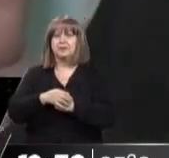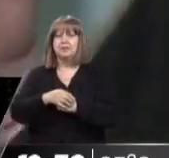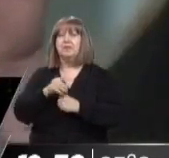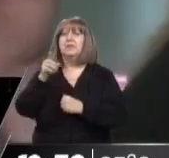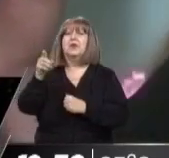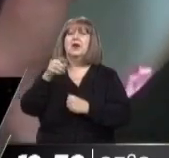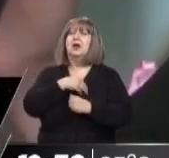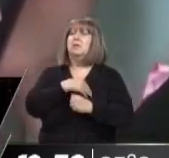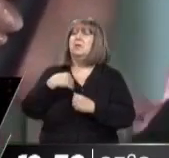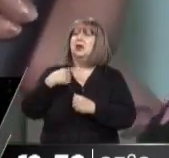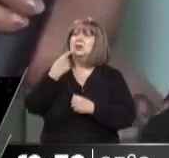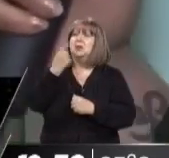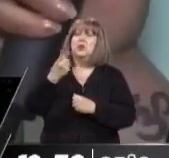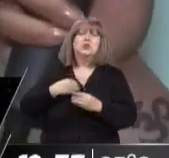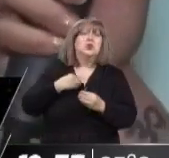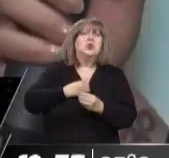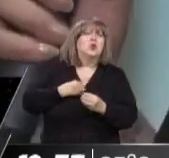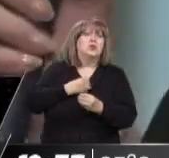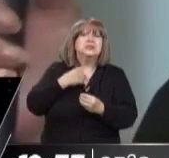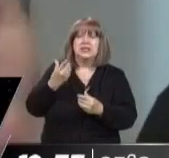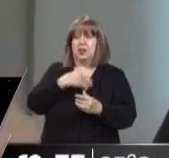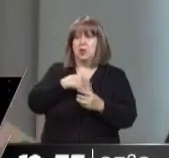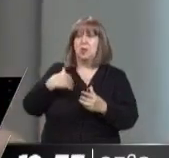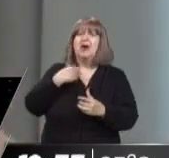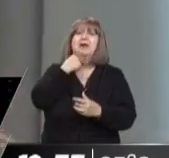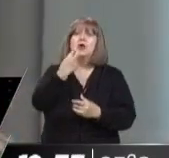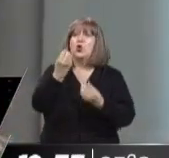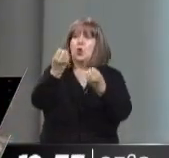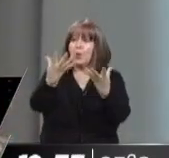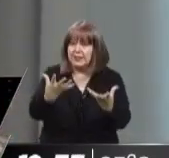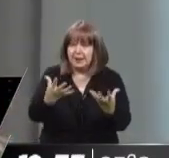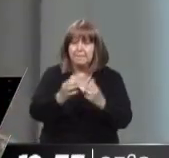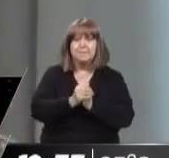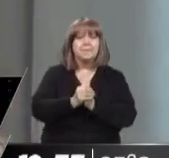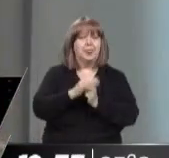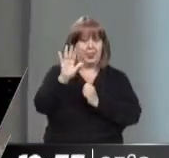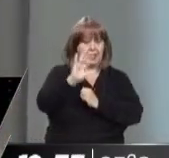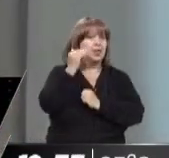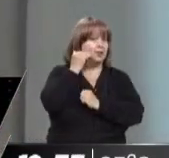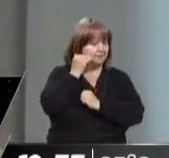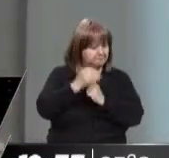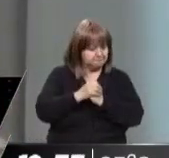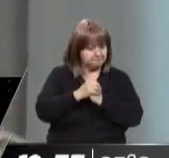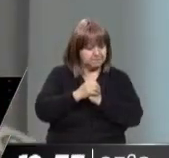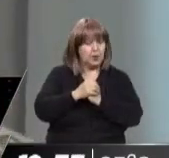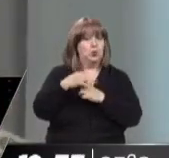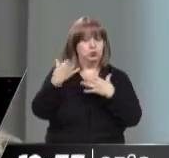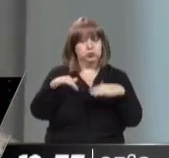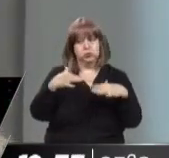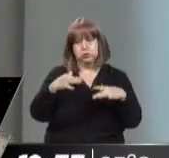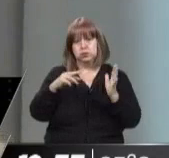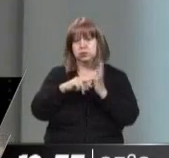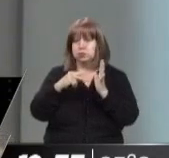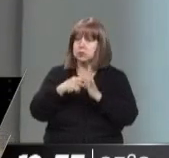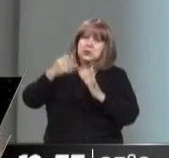cómo se ha sentido con este esta situación y cómo está su hijo Hola buenas tardes hace una situación muy complicada